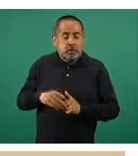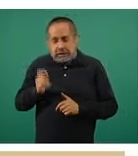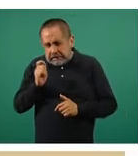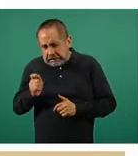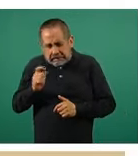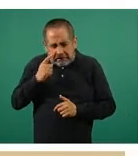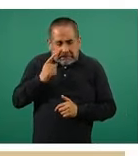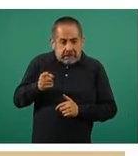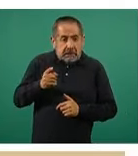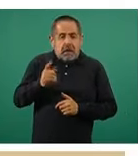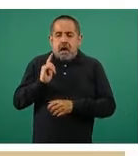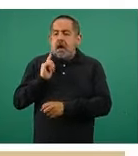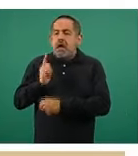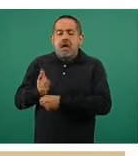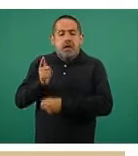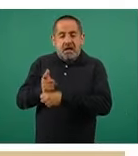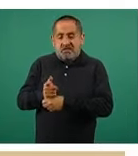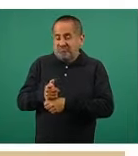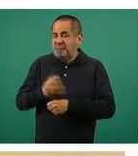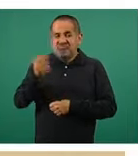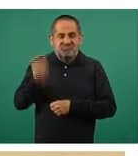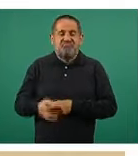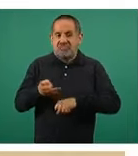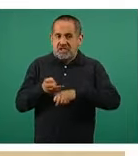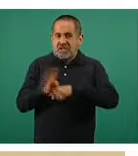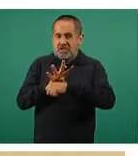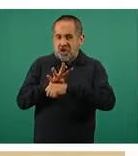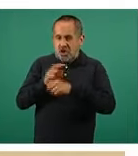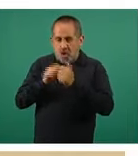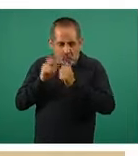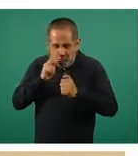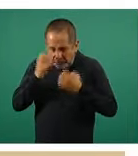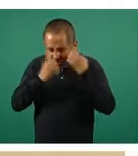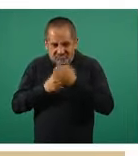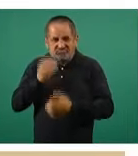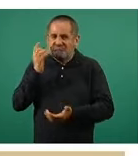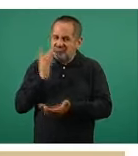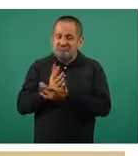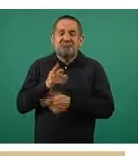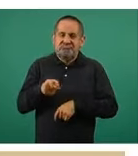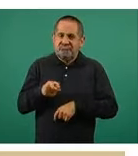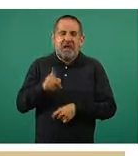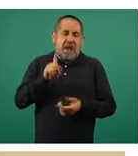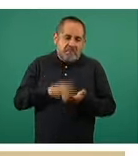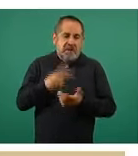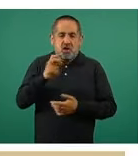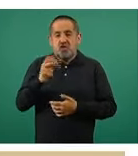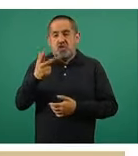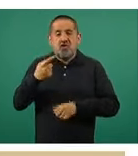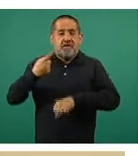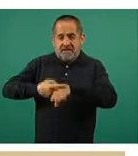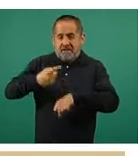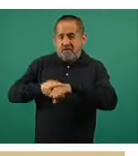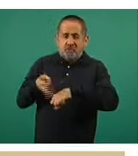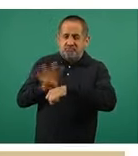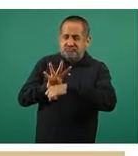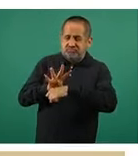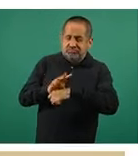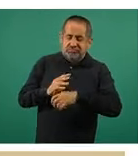ya logrado identificar como casos confirmados, con pruebas confirmatorias, 1,208. De estas, la